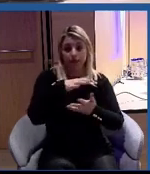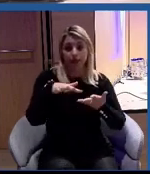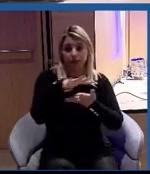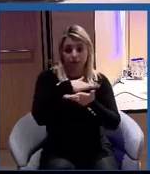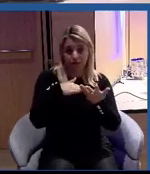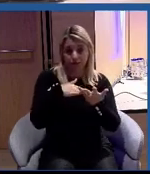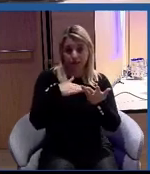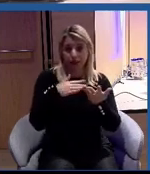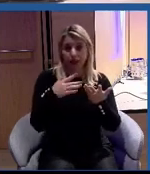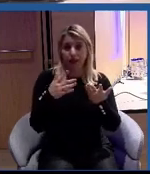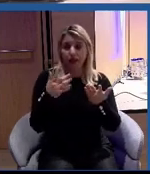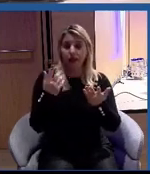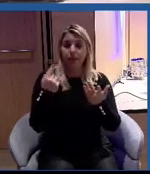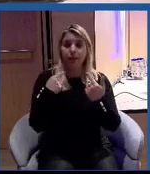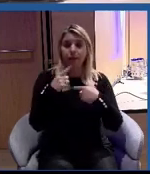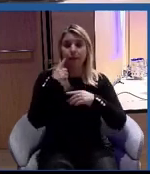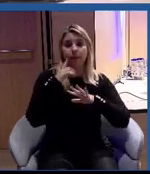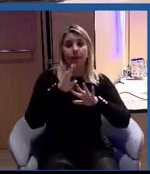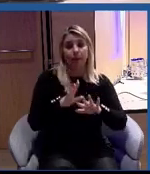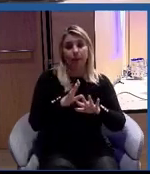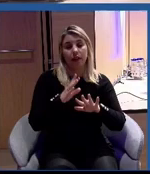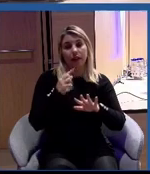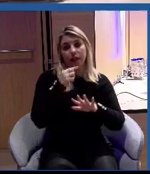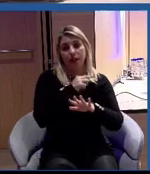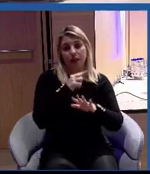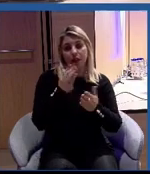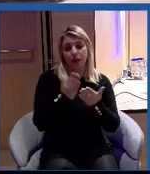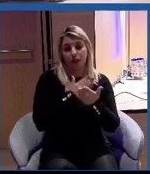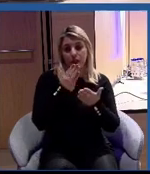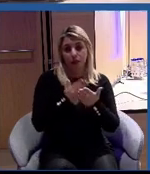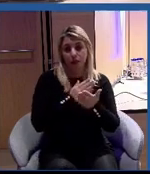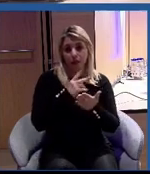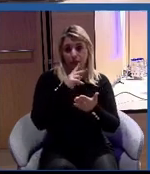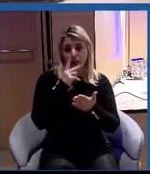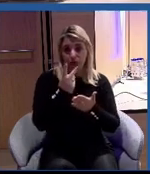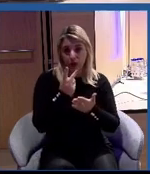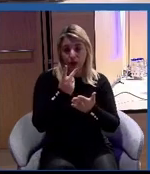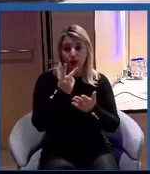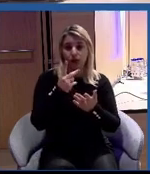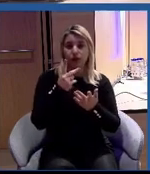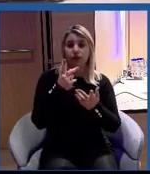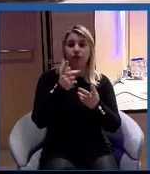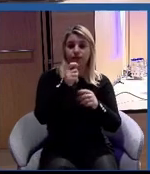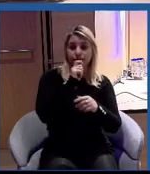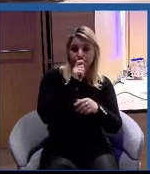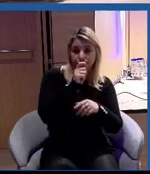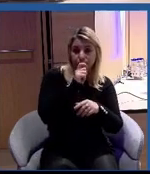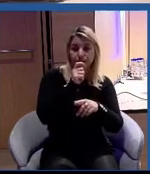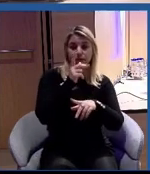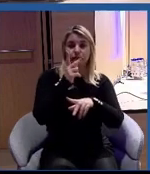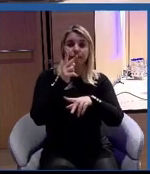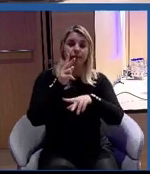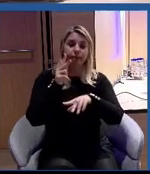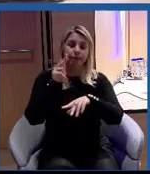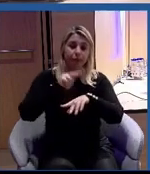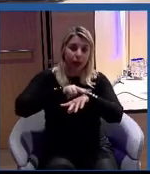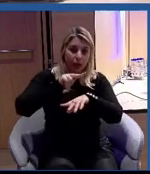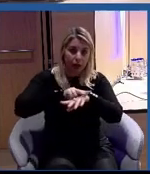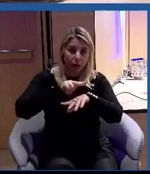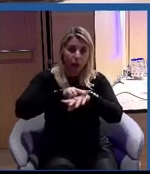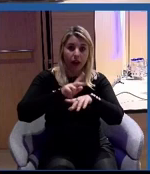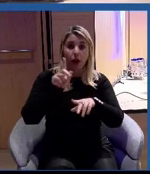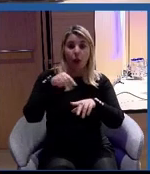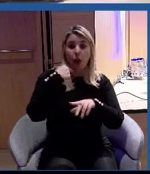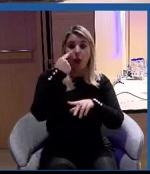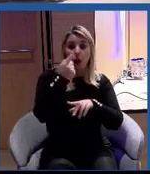eh Y acá vemos Estos son dos páginas uno de los principales medios de Paraguay Esto fue otra